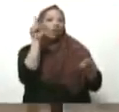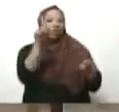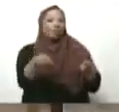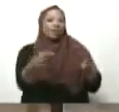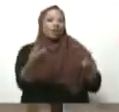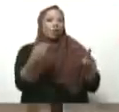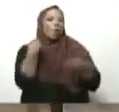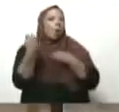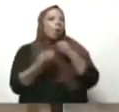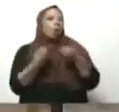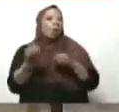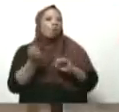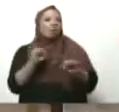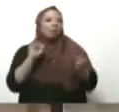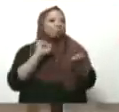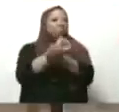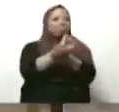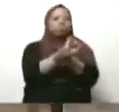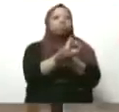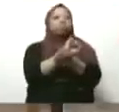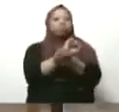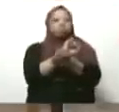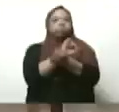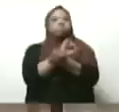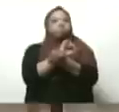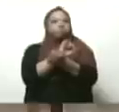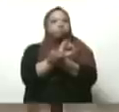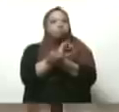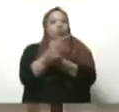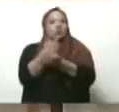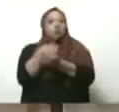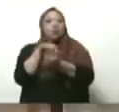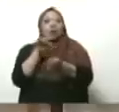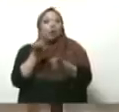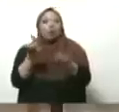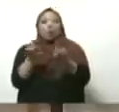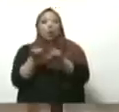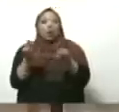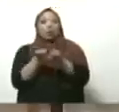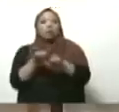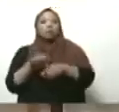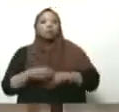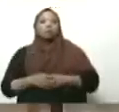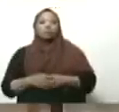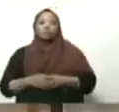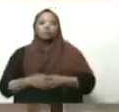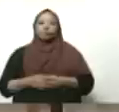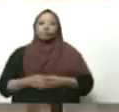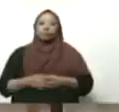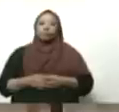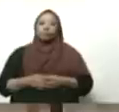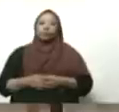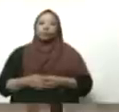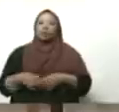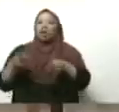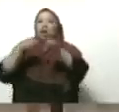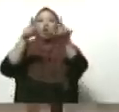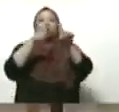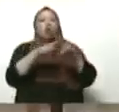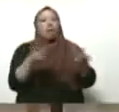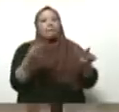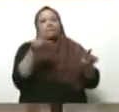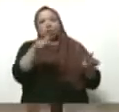duro contra ellos contra los llamados microtraficantes algunos le dicen jíbaros otros le dicen dealers no